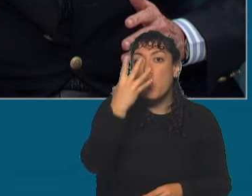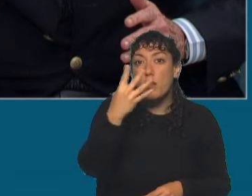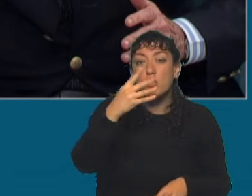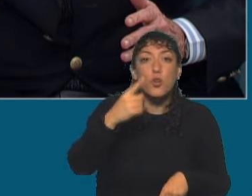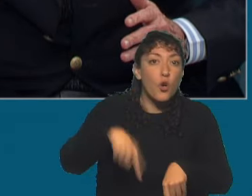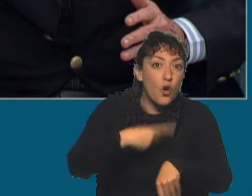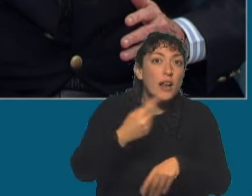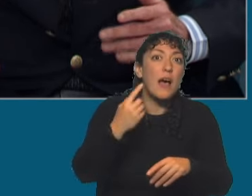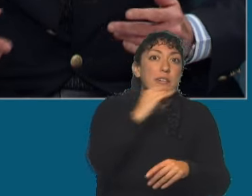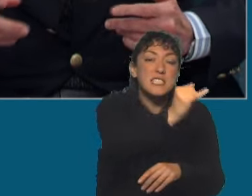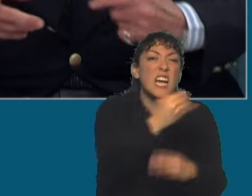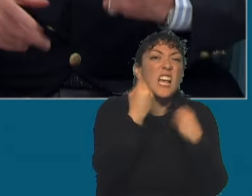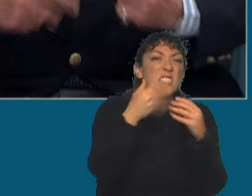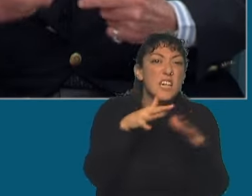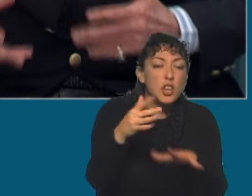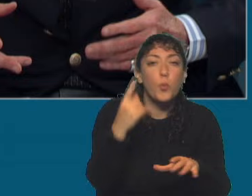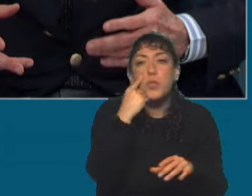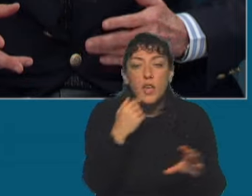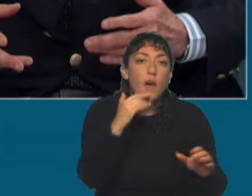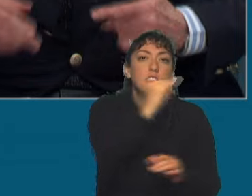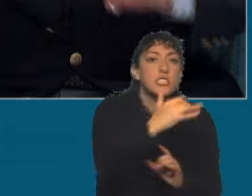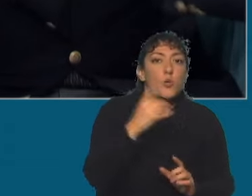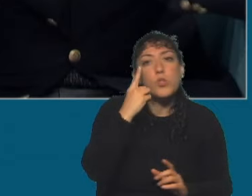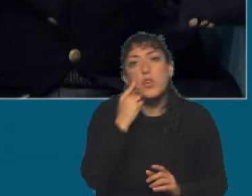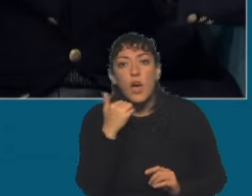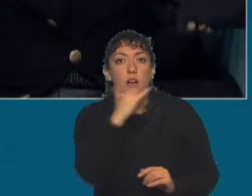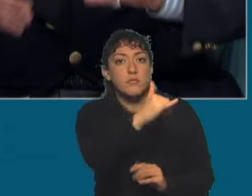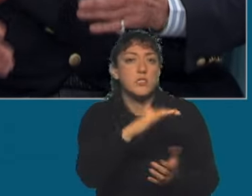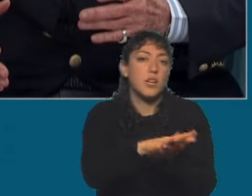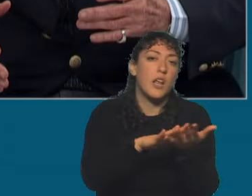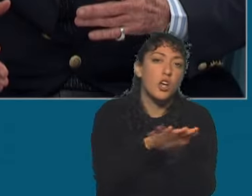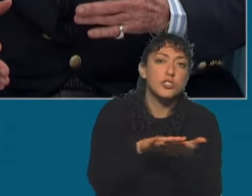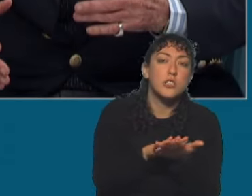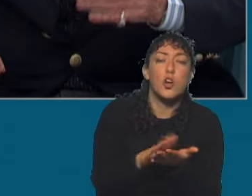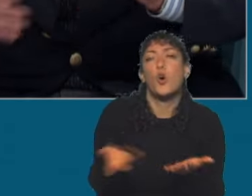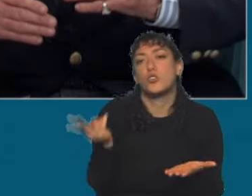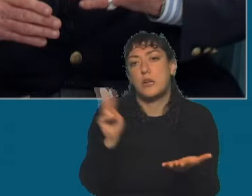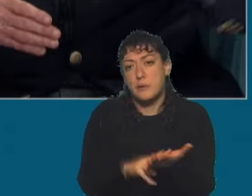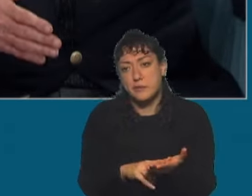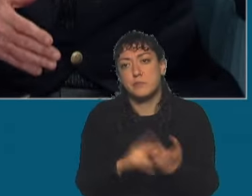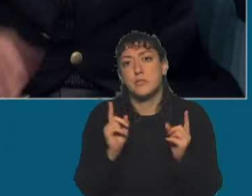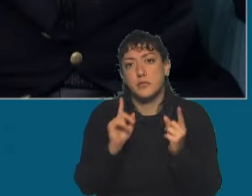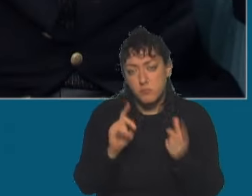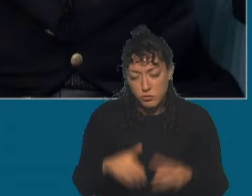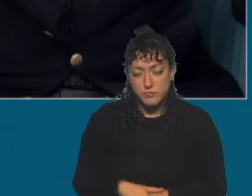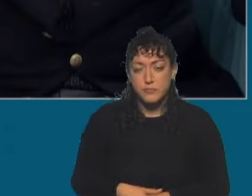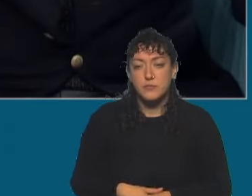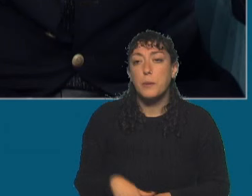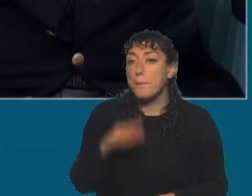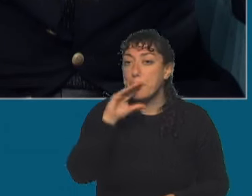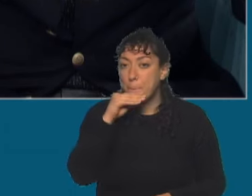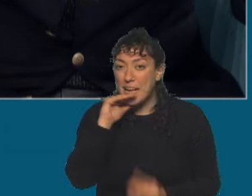haciendo. Tal cual, tal cual. Cuando se renegocia esto, se vuelve a caer en lo mismo. Ahora el ministro